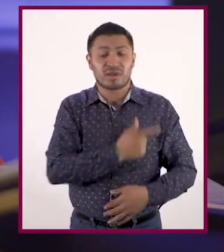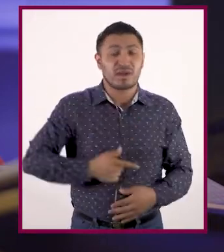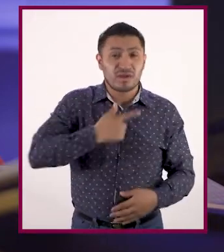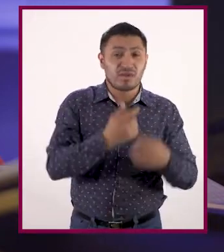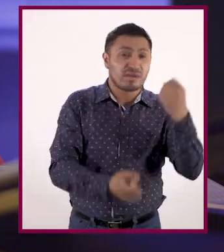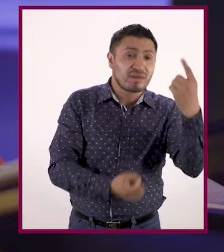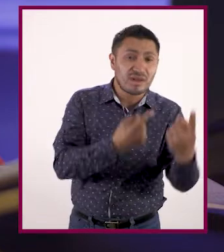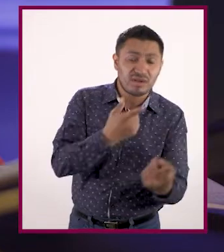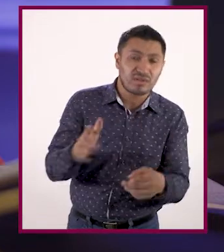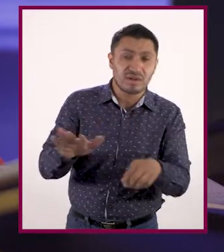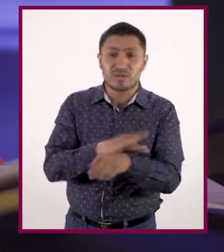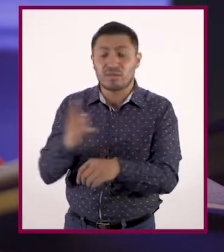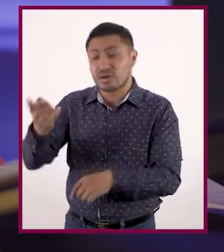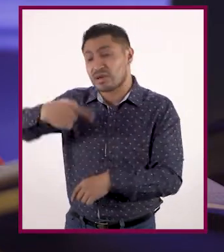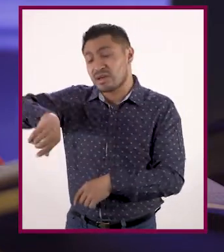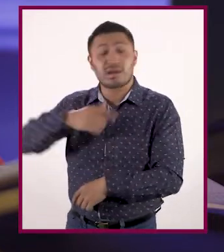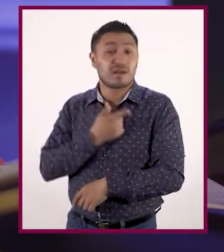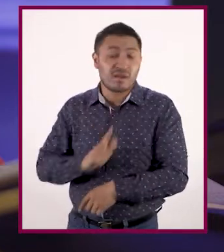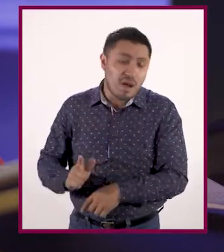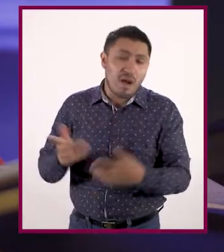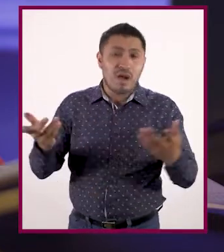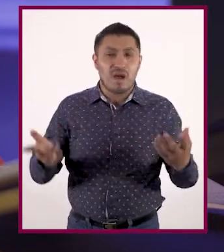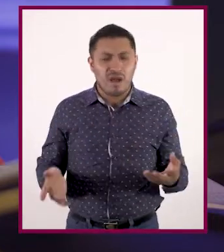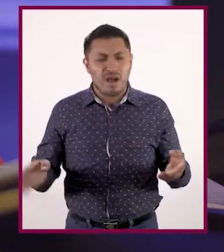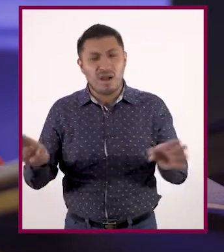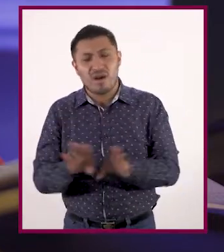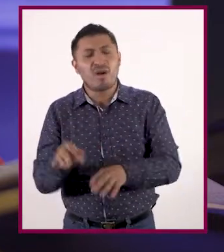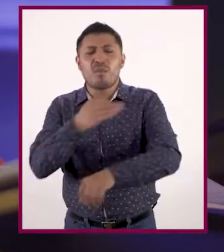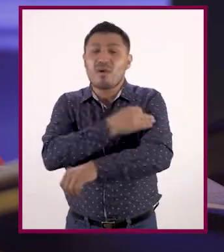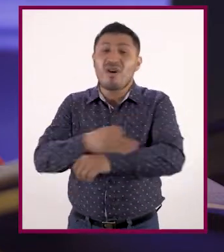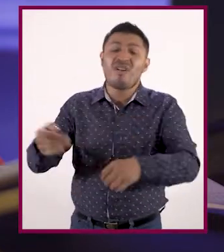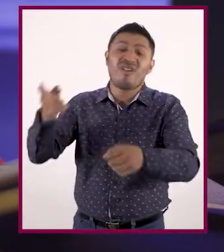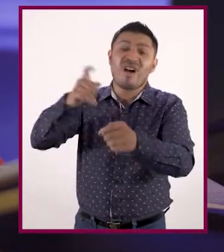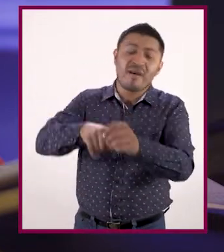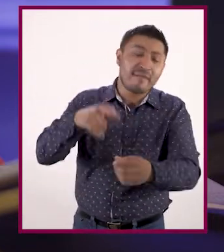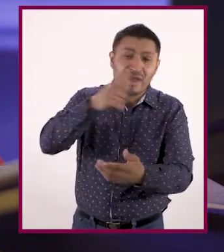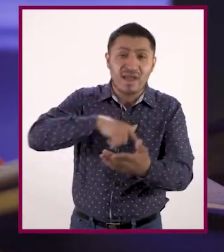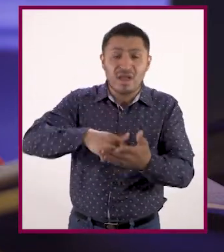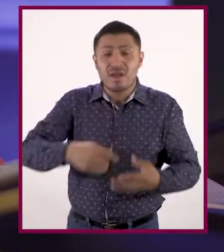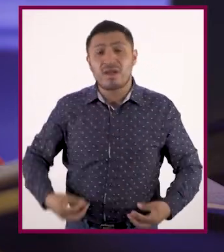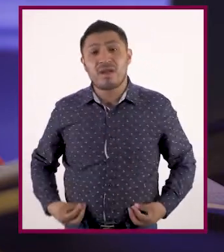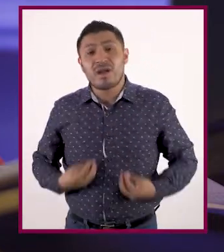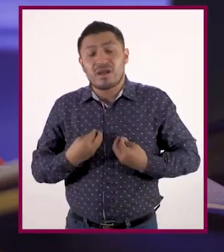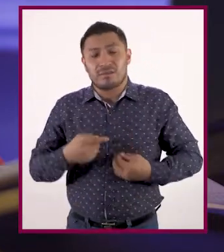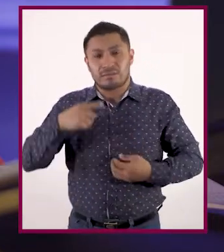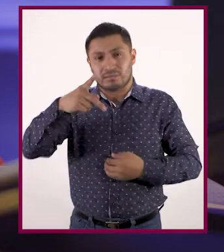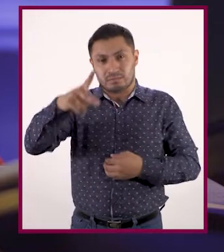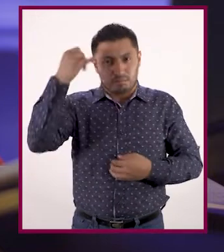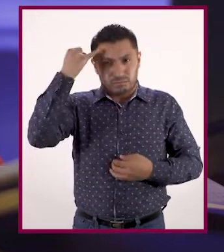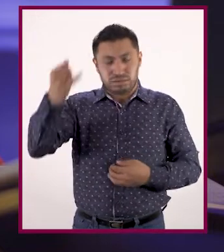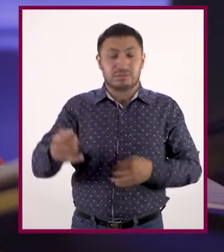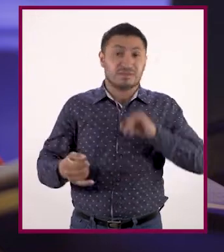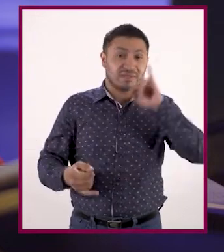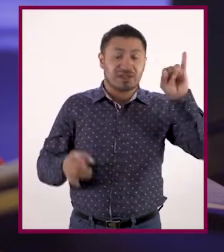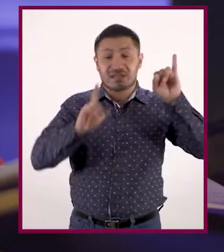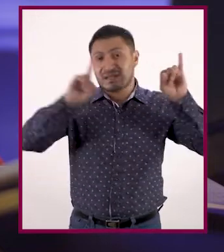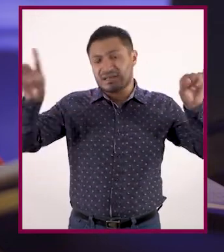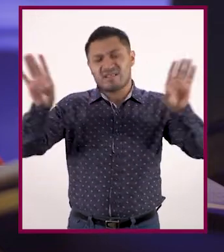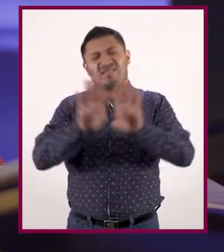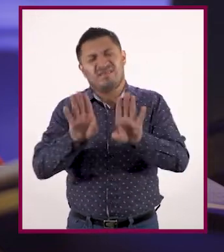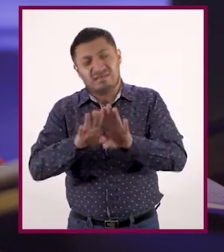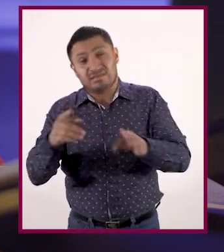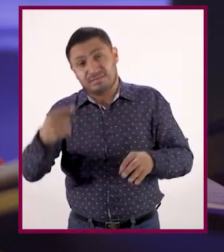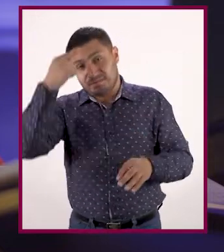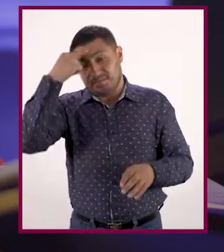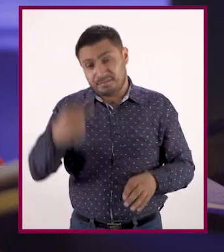que otros que tiene que ver nuestra familia el lugar donde vivimos en nuestra definición como alguien de izquierda o de derecha para aclarar muchas de